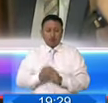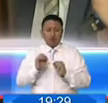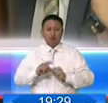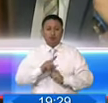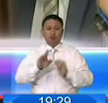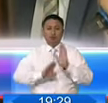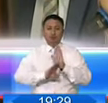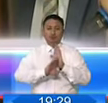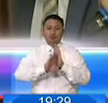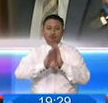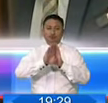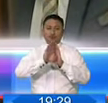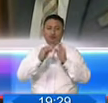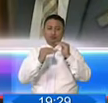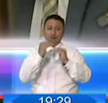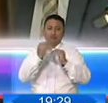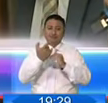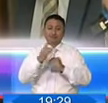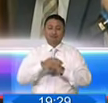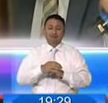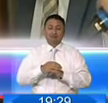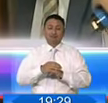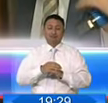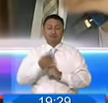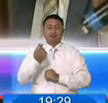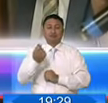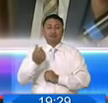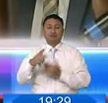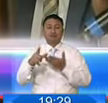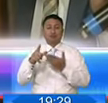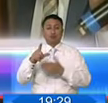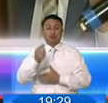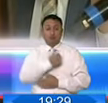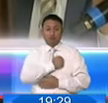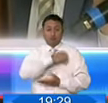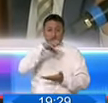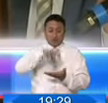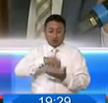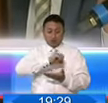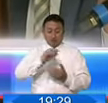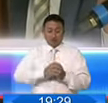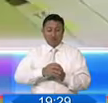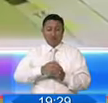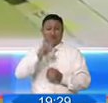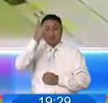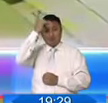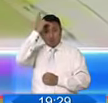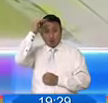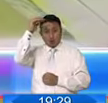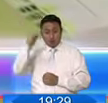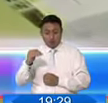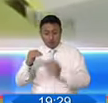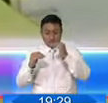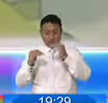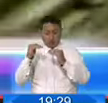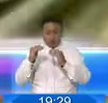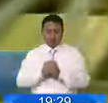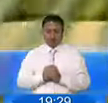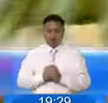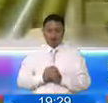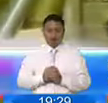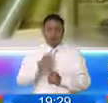hacia una estabilización de las cuentas fiscales en el mediano plazo y a la reducción del porcentaje de una pib respecto a las cifras de crecimiento